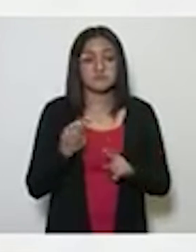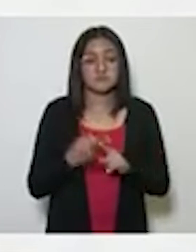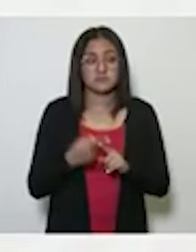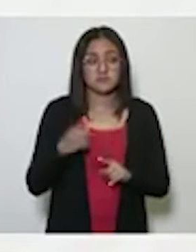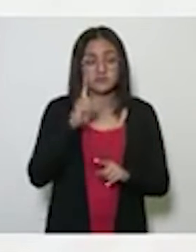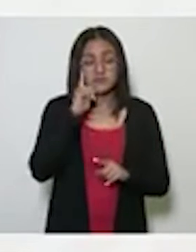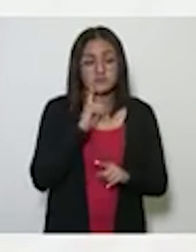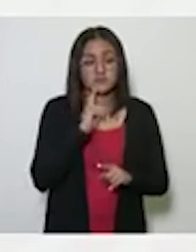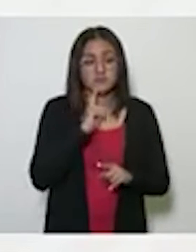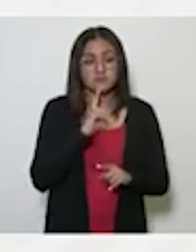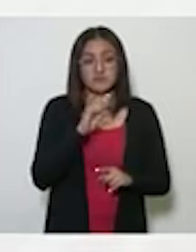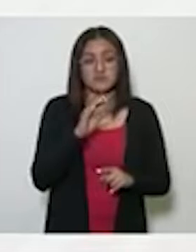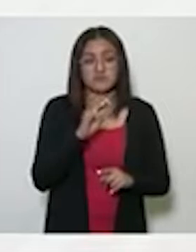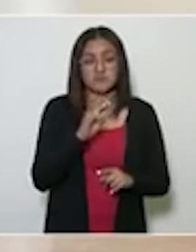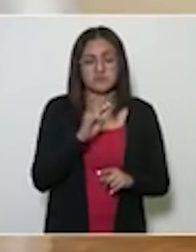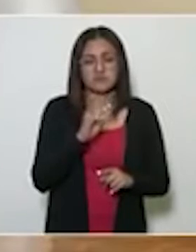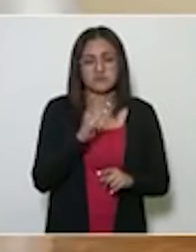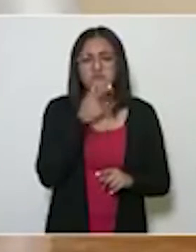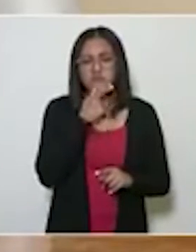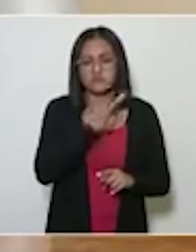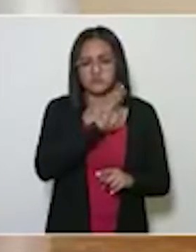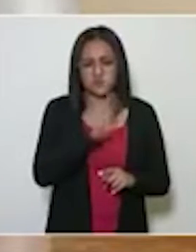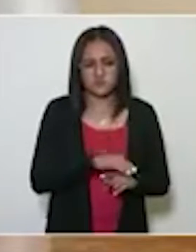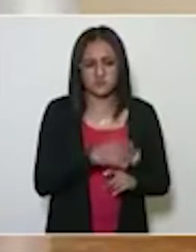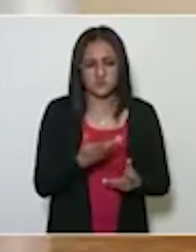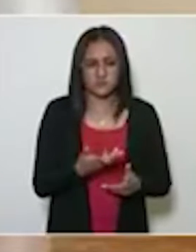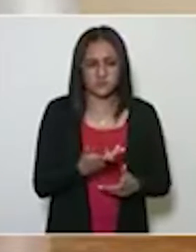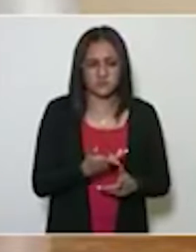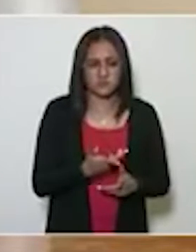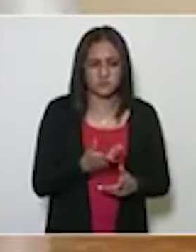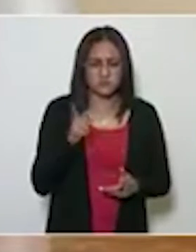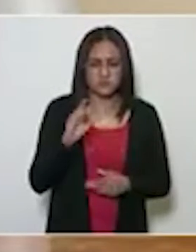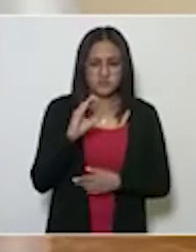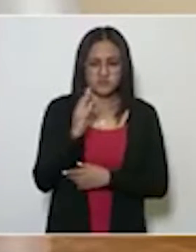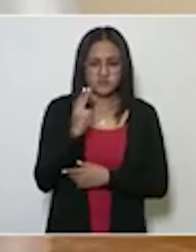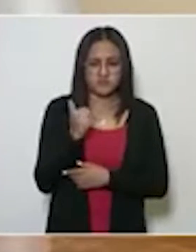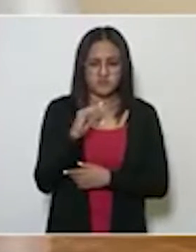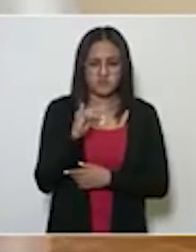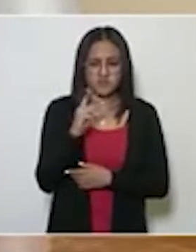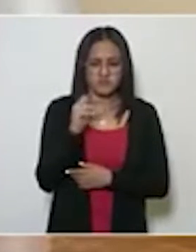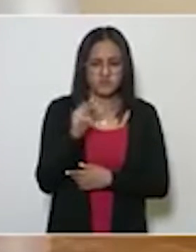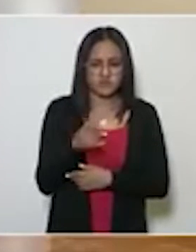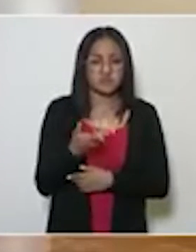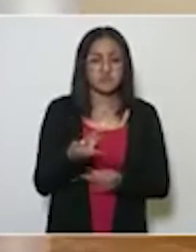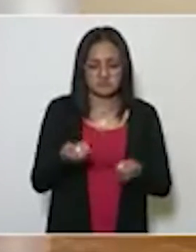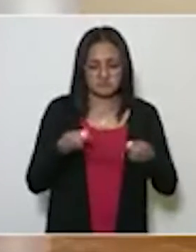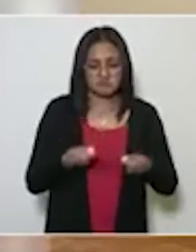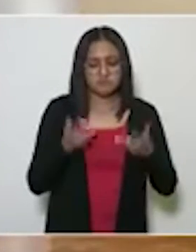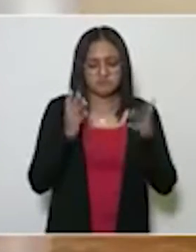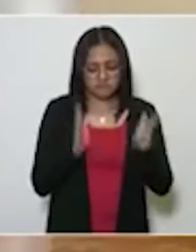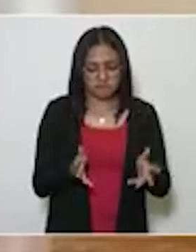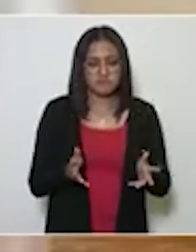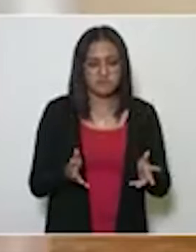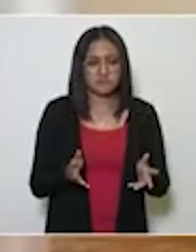parte de la señora mamá del niño fallecido en Chalchihuapan. Sí lo recibimos.